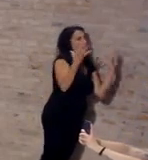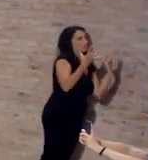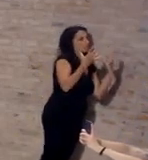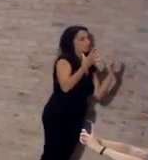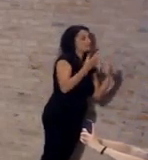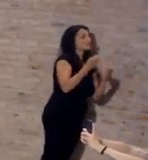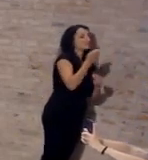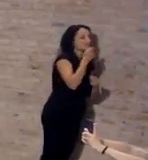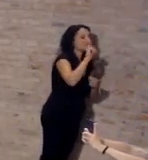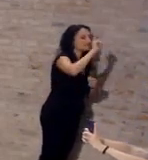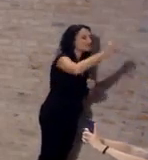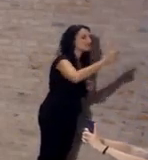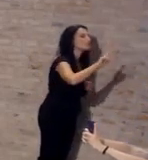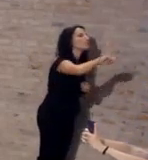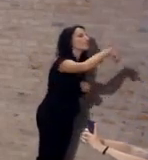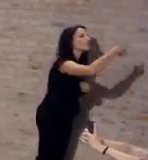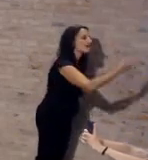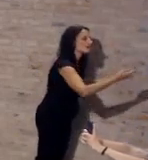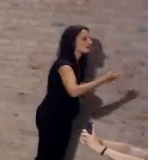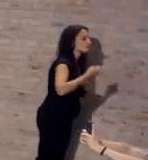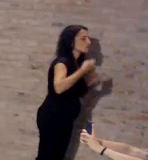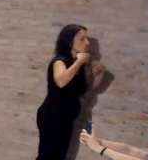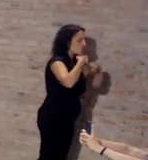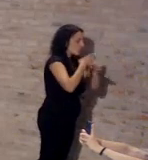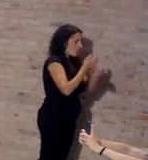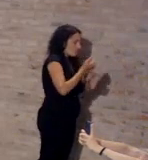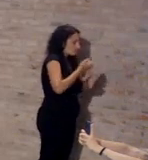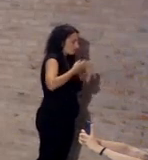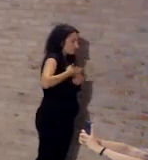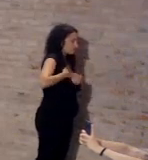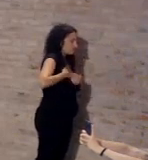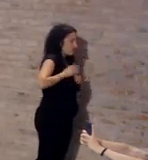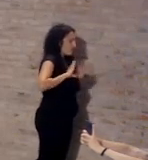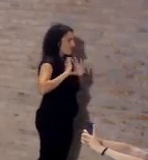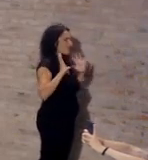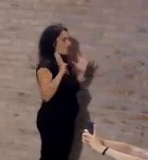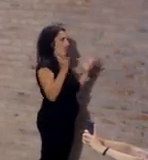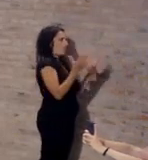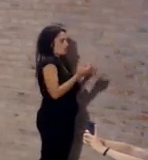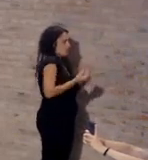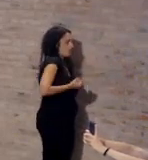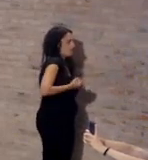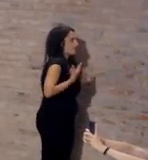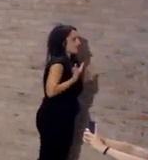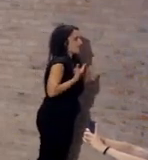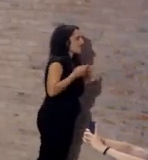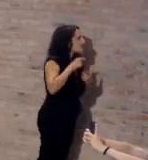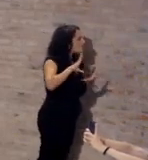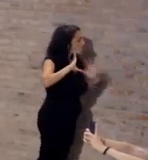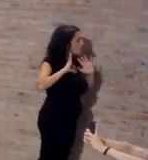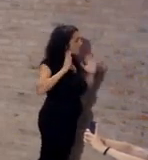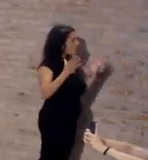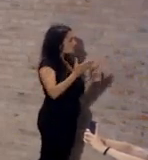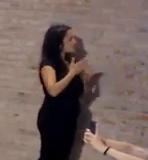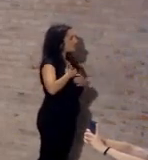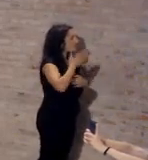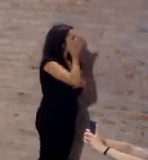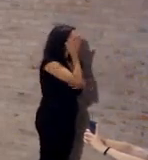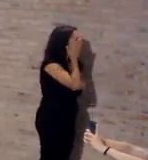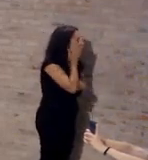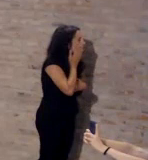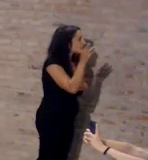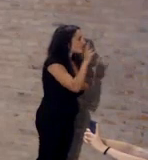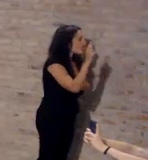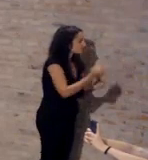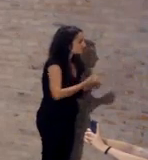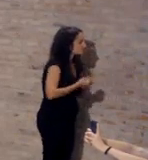Sí mañana yo reescribir nuestra lengua creando el mundo a mi imagen el mío será más amable una